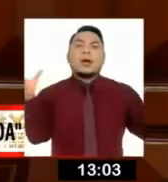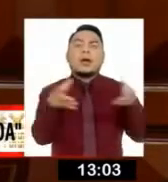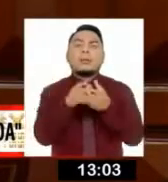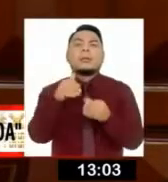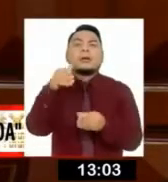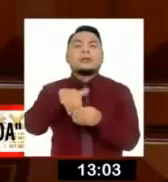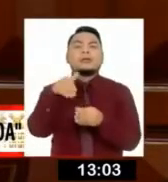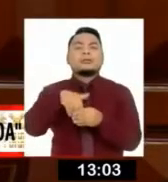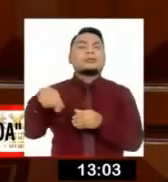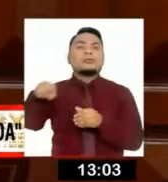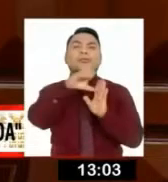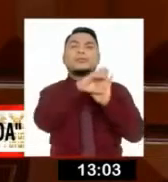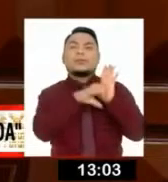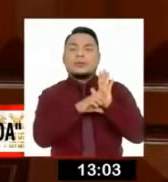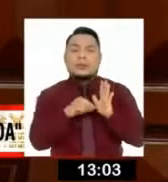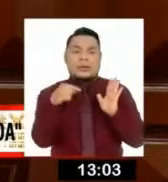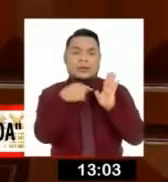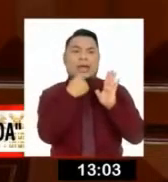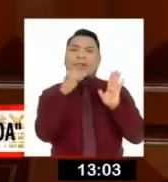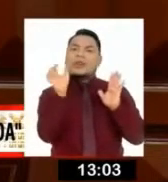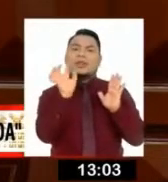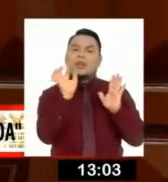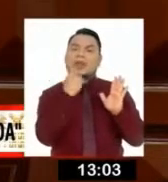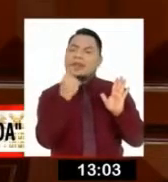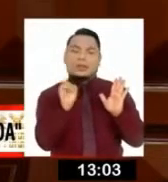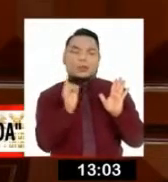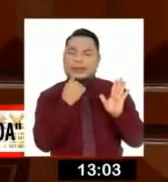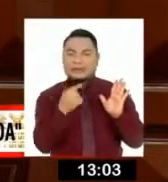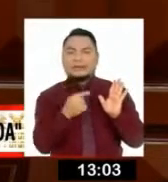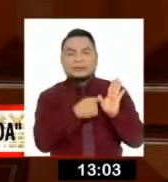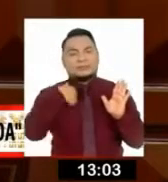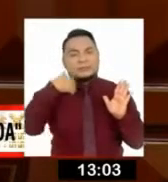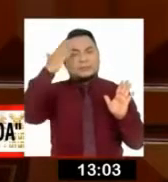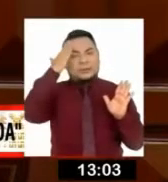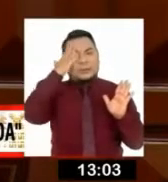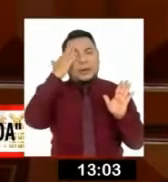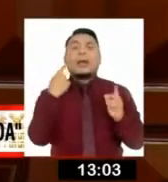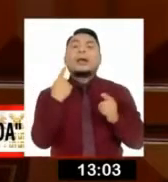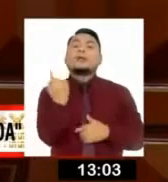referéndum constituyente. Solo menciona la posibilidad,